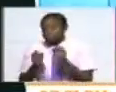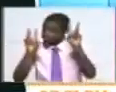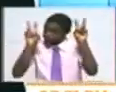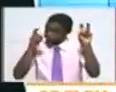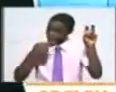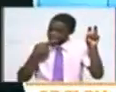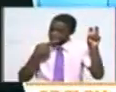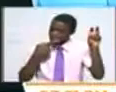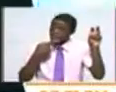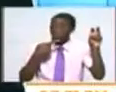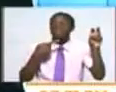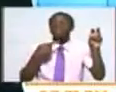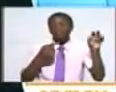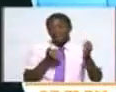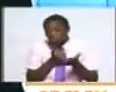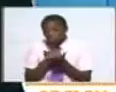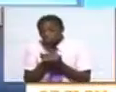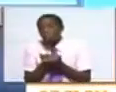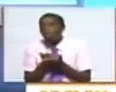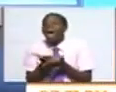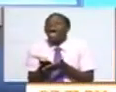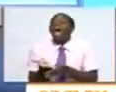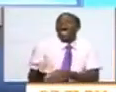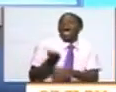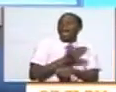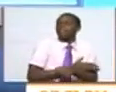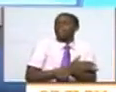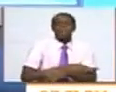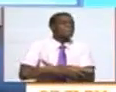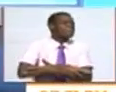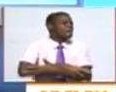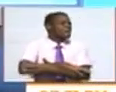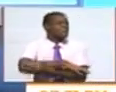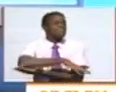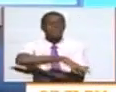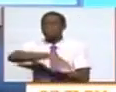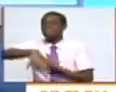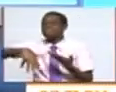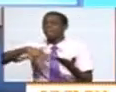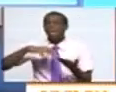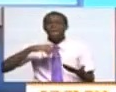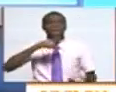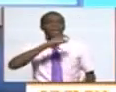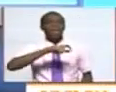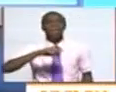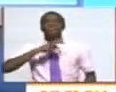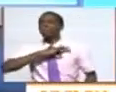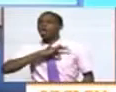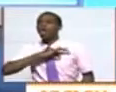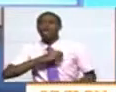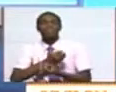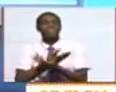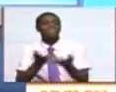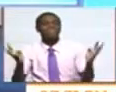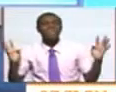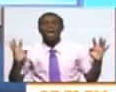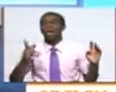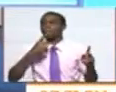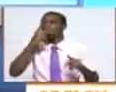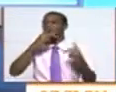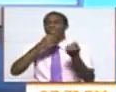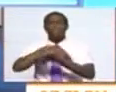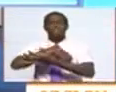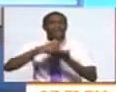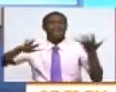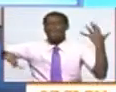Antes tiene que haber un estado de catástrofe social y política. Y para ello